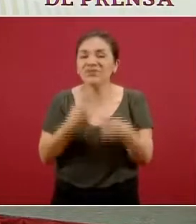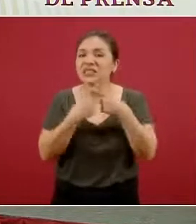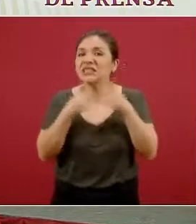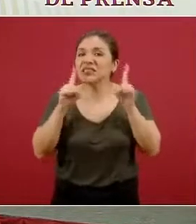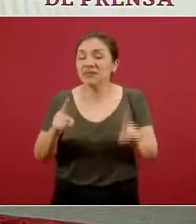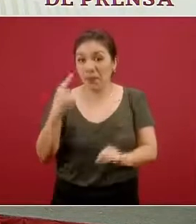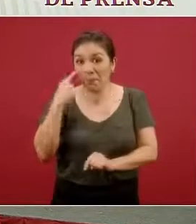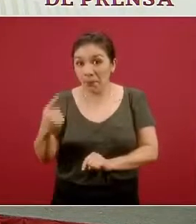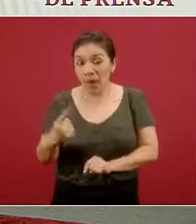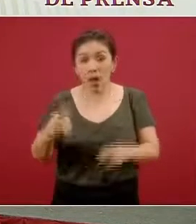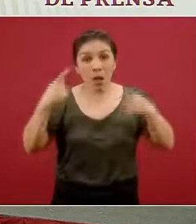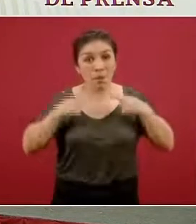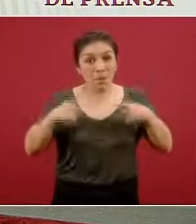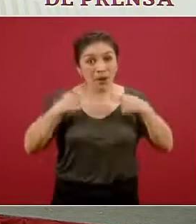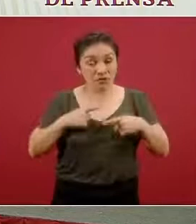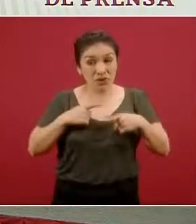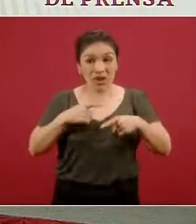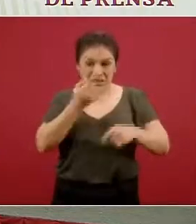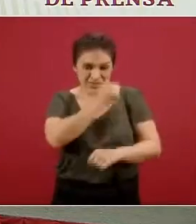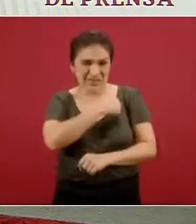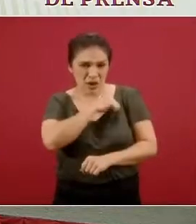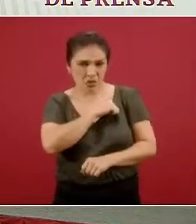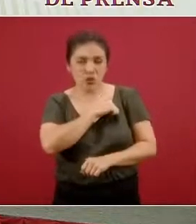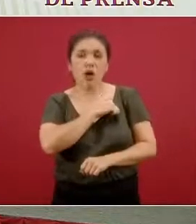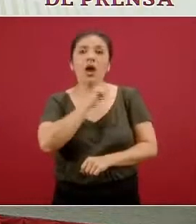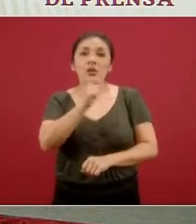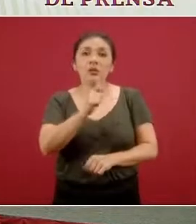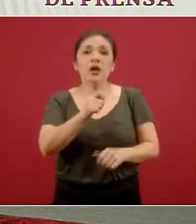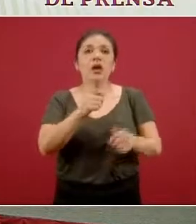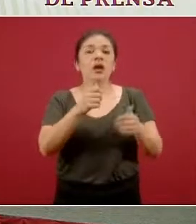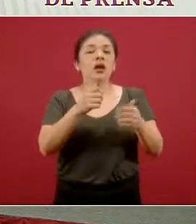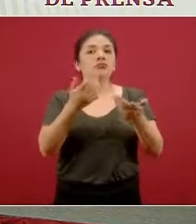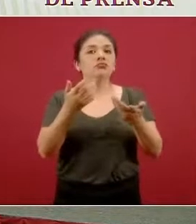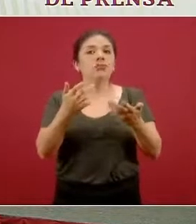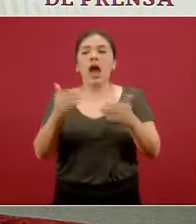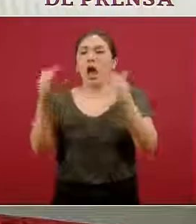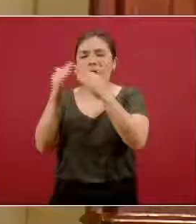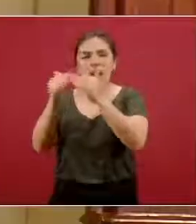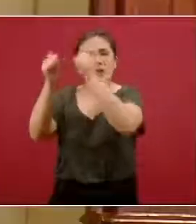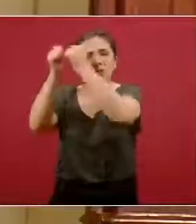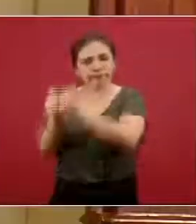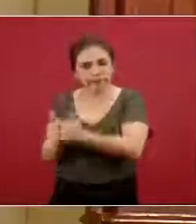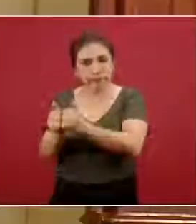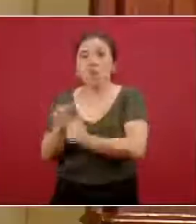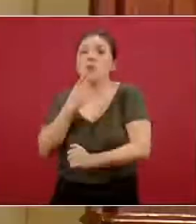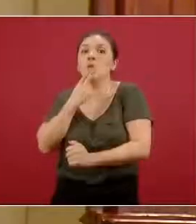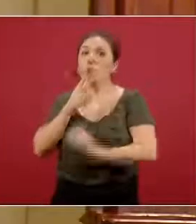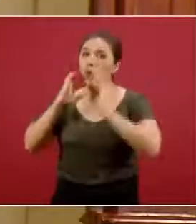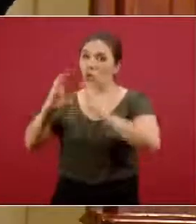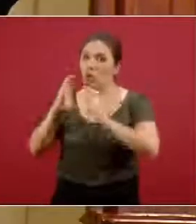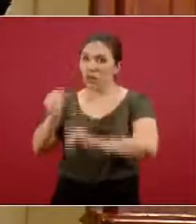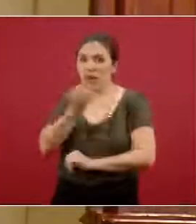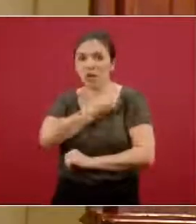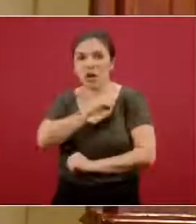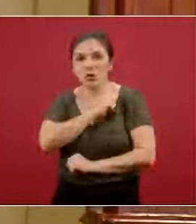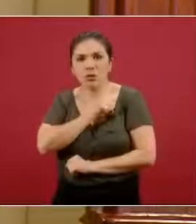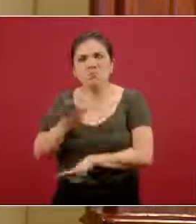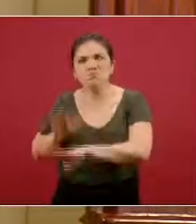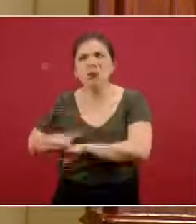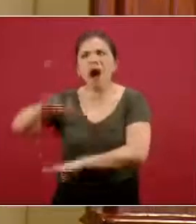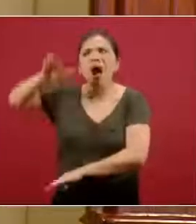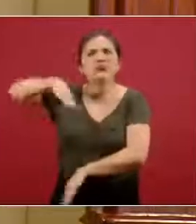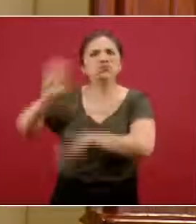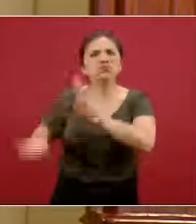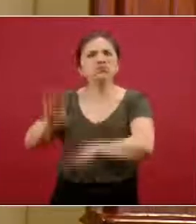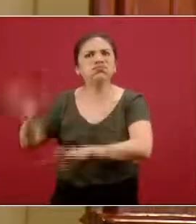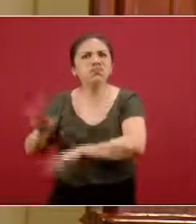Es decir, que el personal de la salud que estaba en comunidad, que estaba en su casa, ¿sí?, tuvo una tasa de mortalidad y